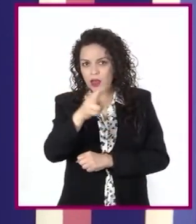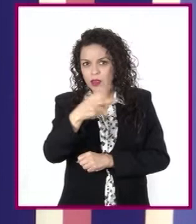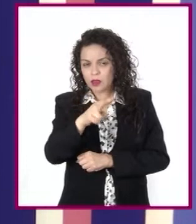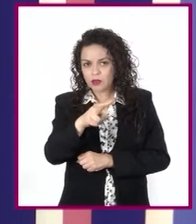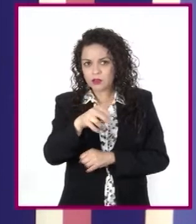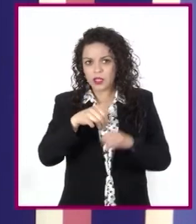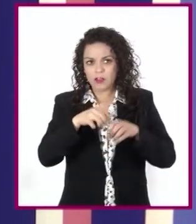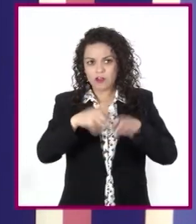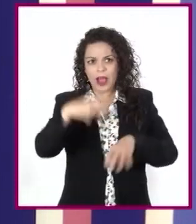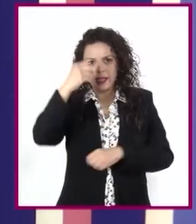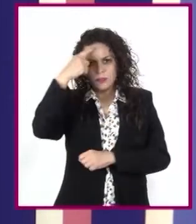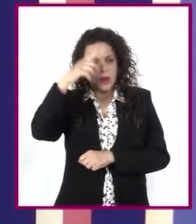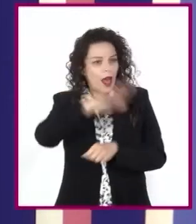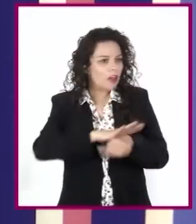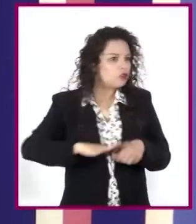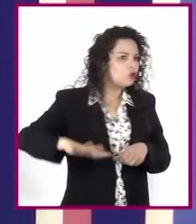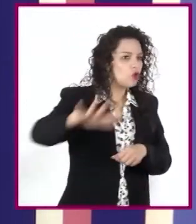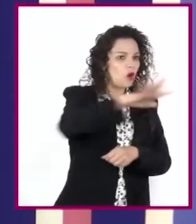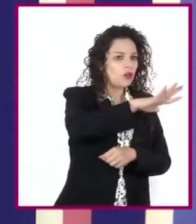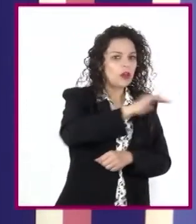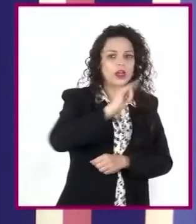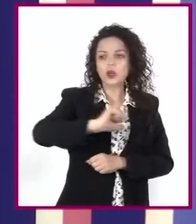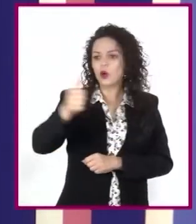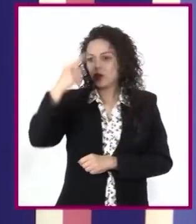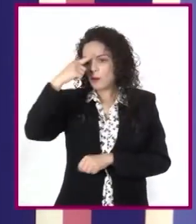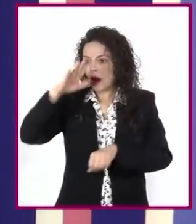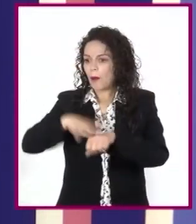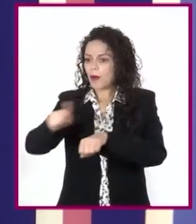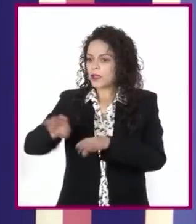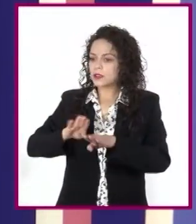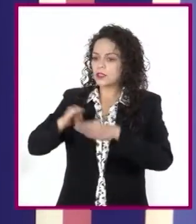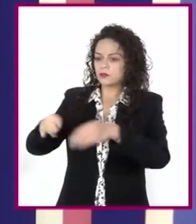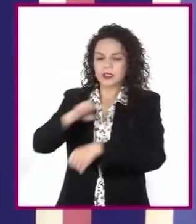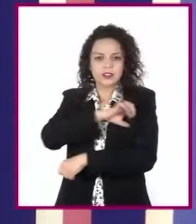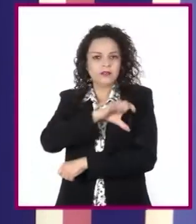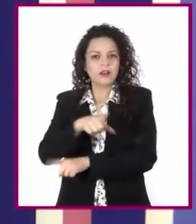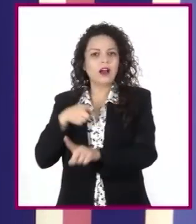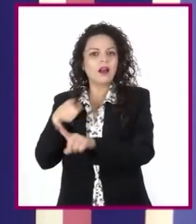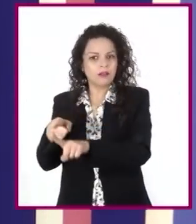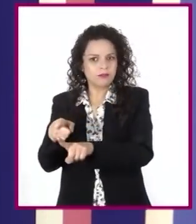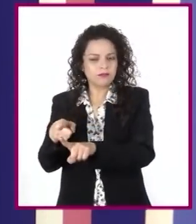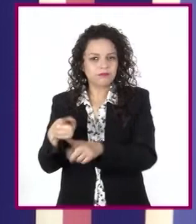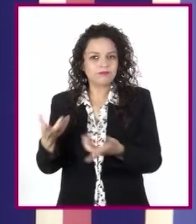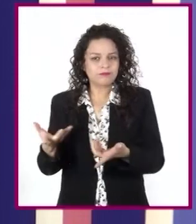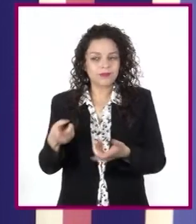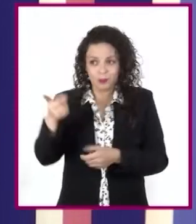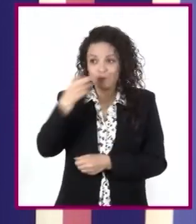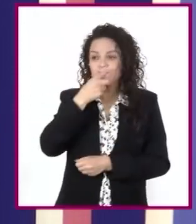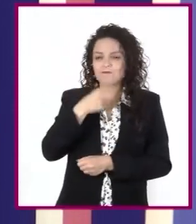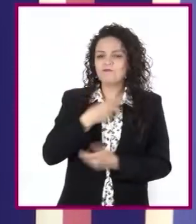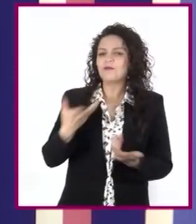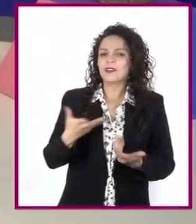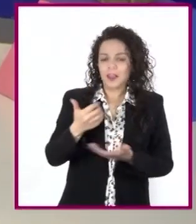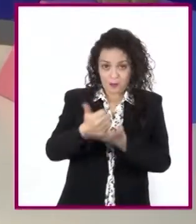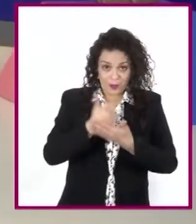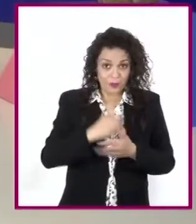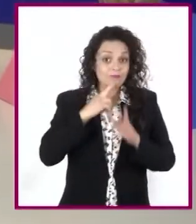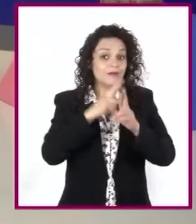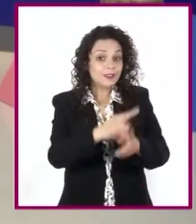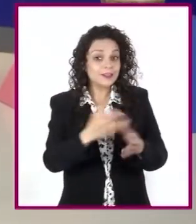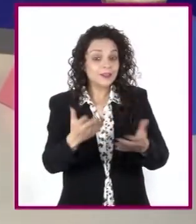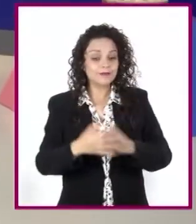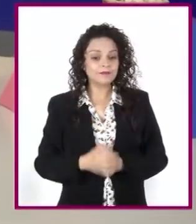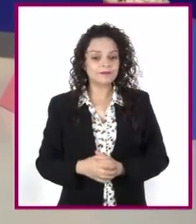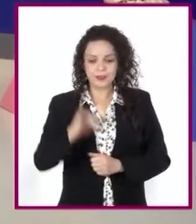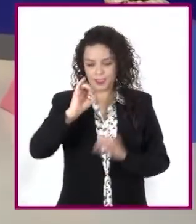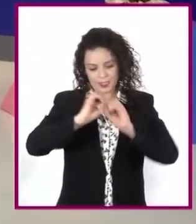general y cuál a un público especializado? ¿Qué me dices tú, Enrique? ¿Me ayudas a responderla?